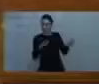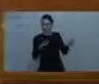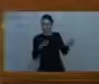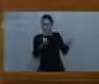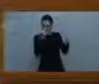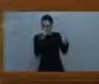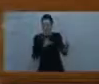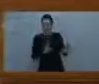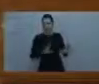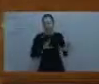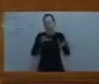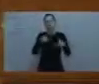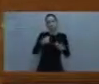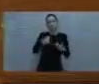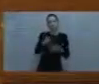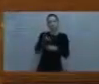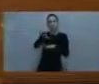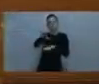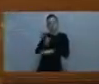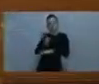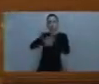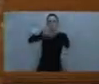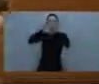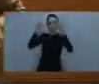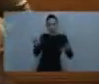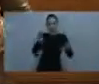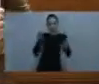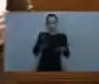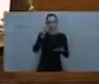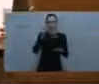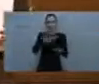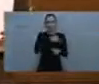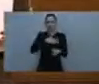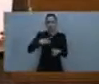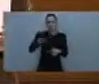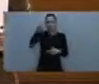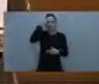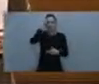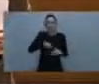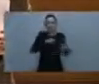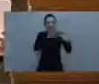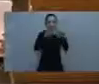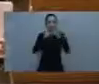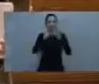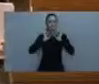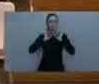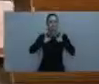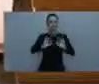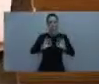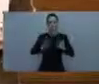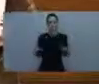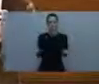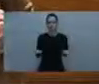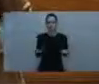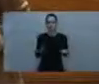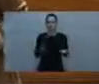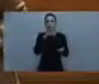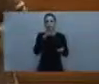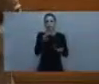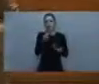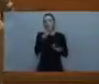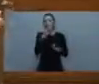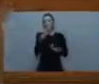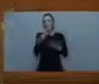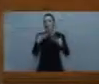mí particularmente me quedó muy claro, quiero saber esa alianza con ese leninismo moderado que usted acaba